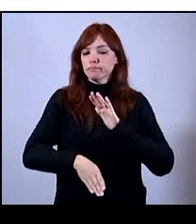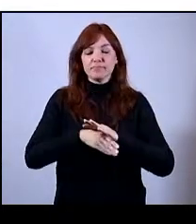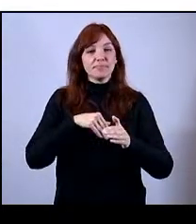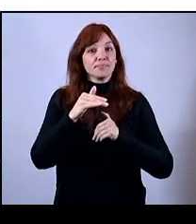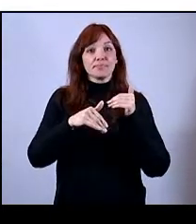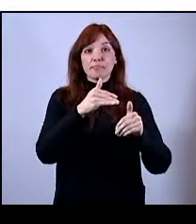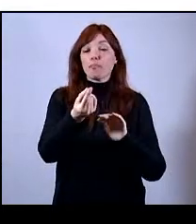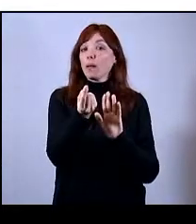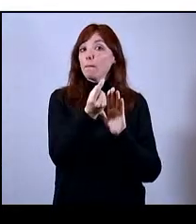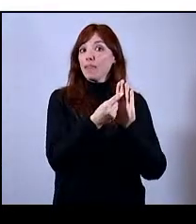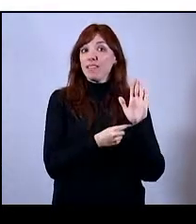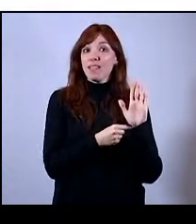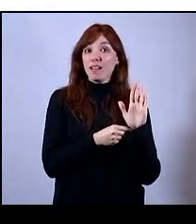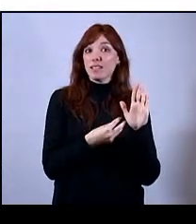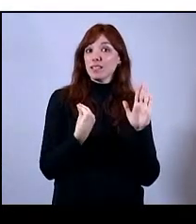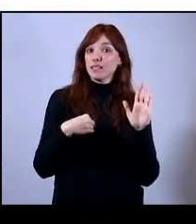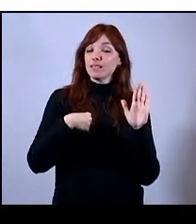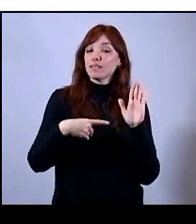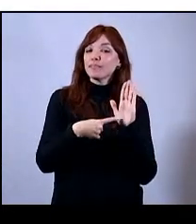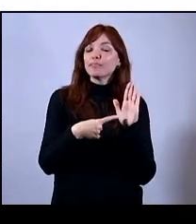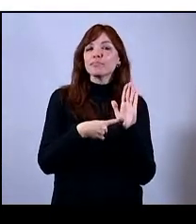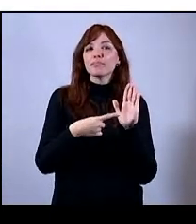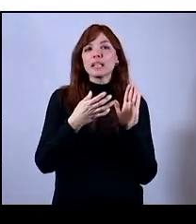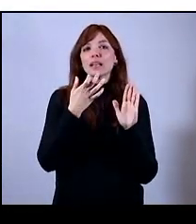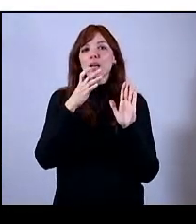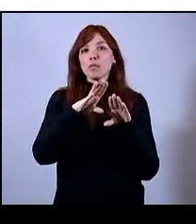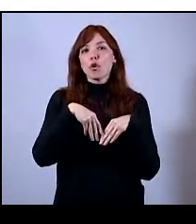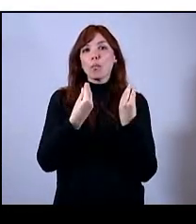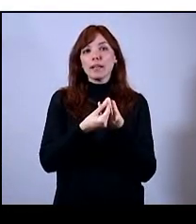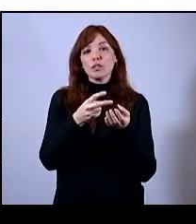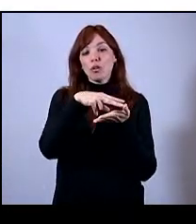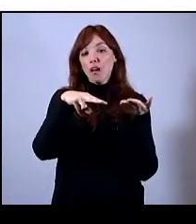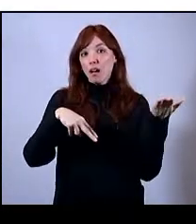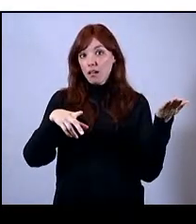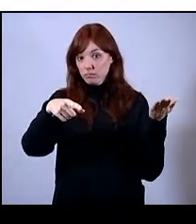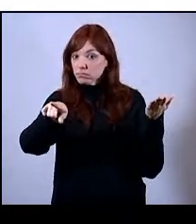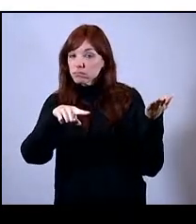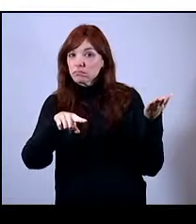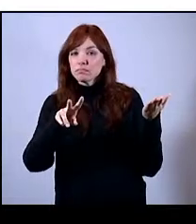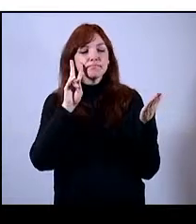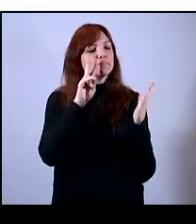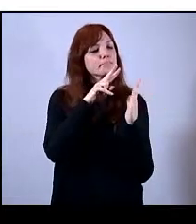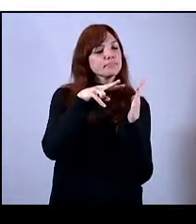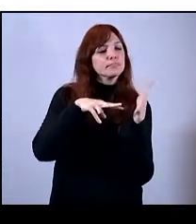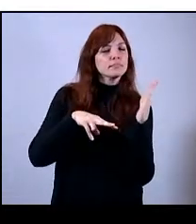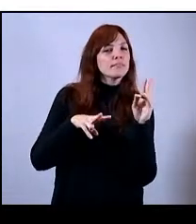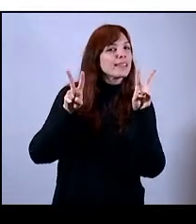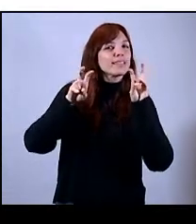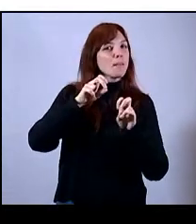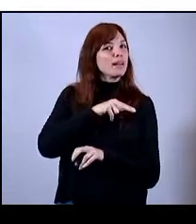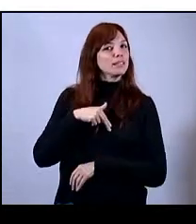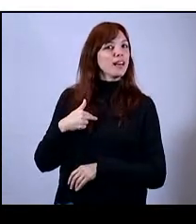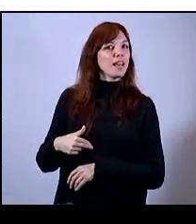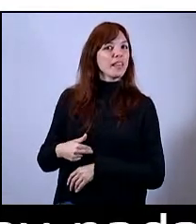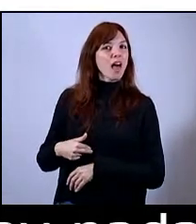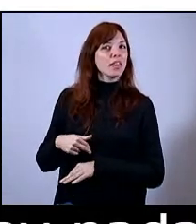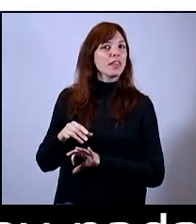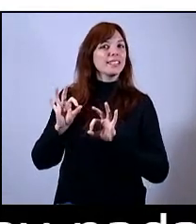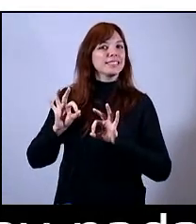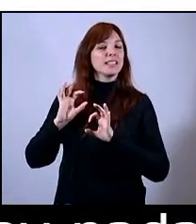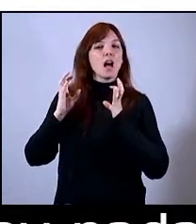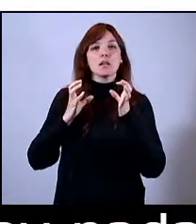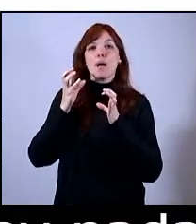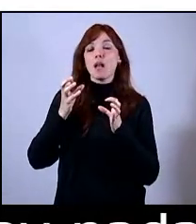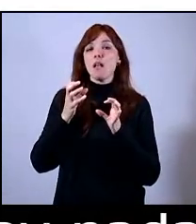Estas medidas, si han visto ustedes el documento, no hay nada sobre sanidad animal, nada sobre lo que